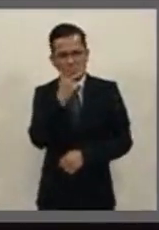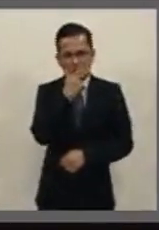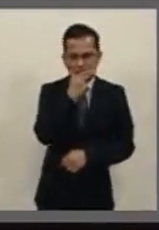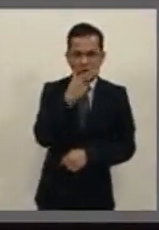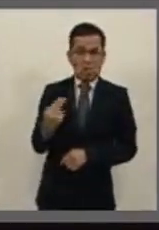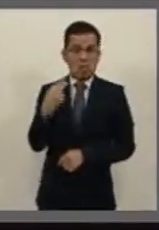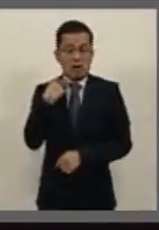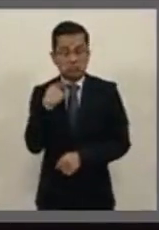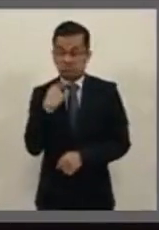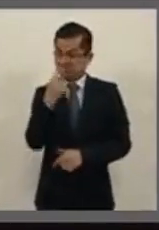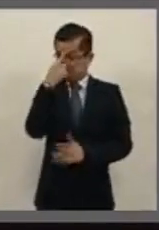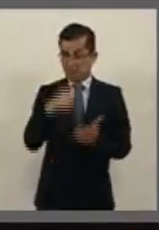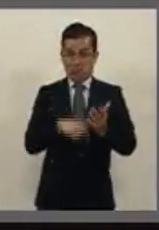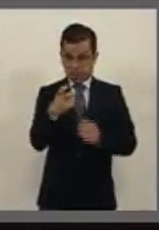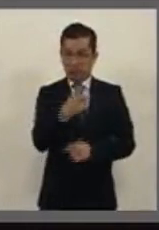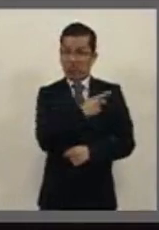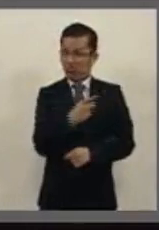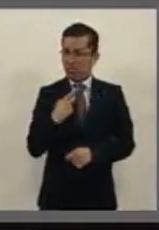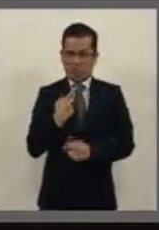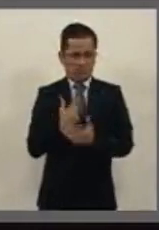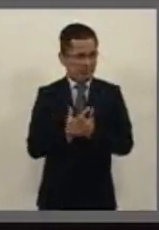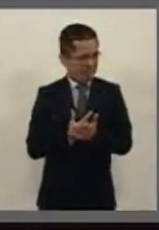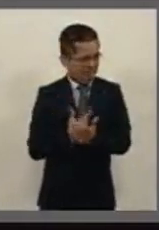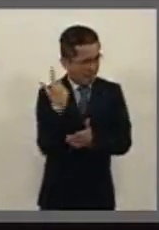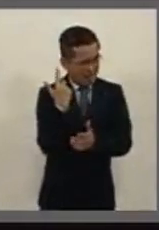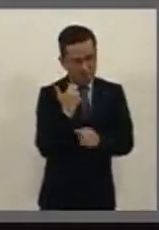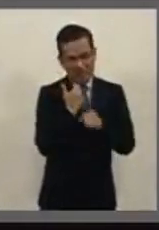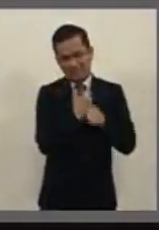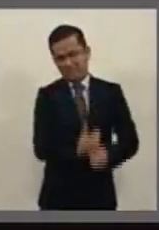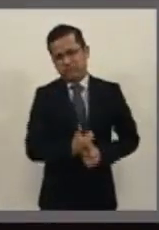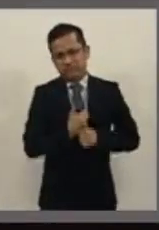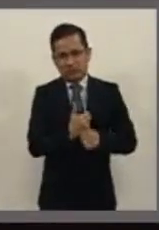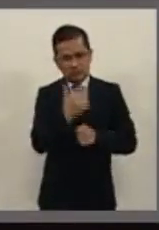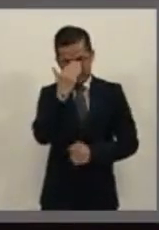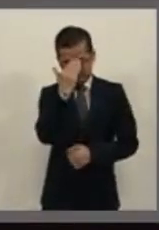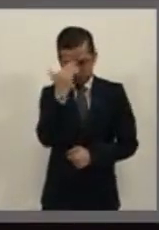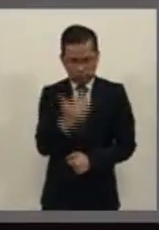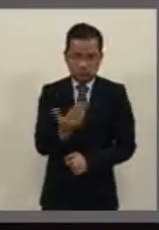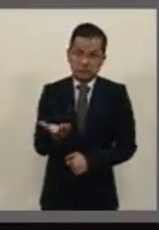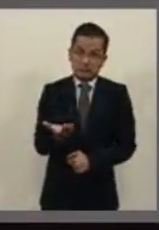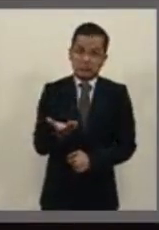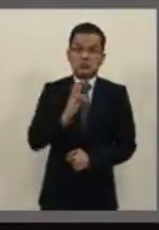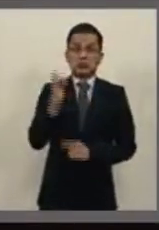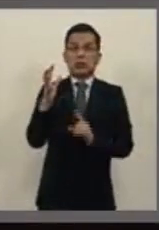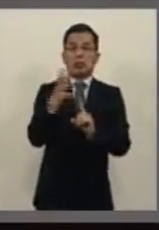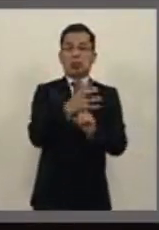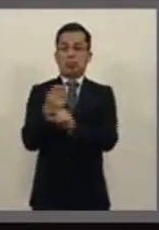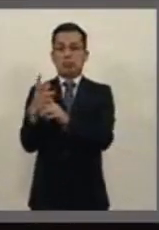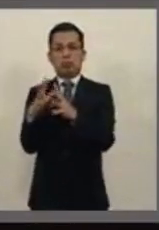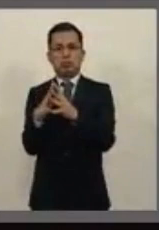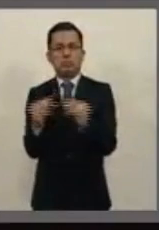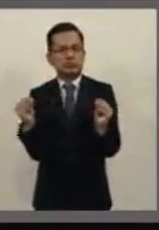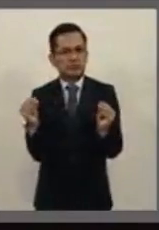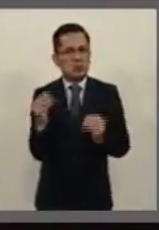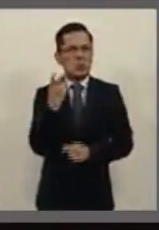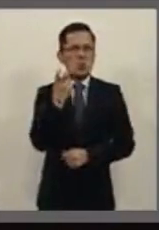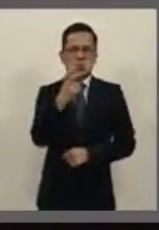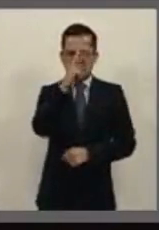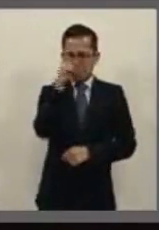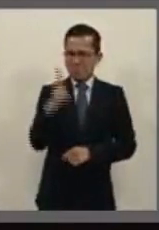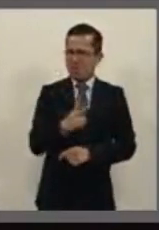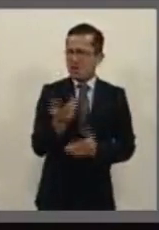terrible. Que te lo desaparezcan debe ser una tortura inaguantable. Que sea